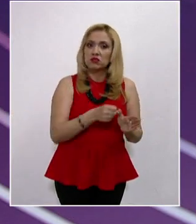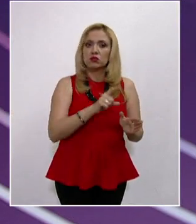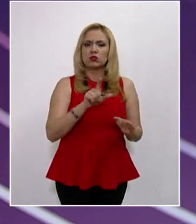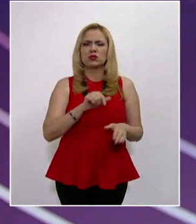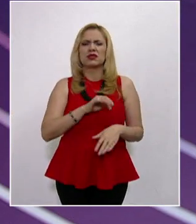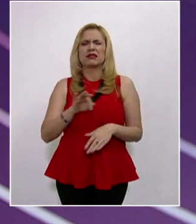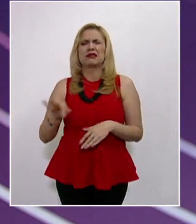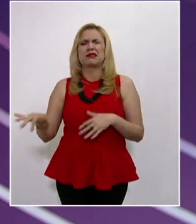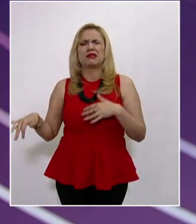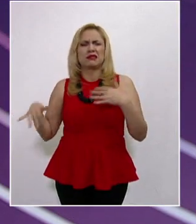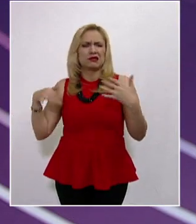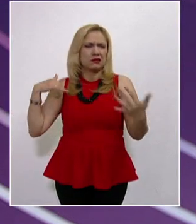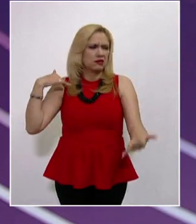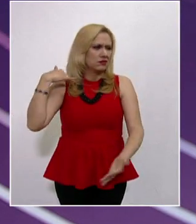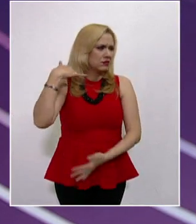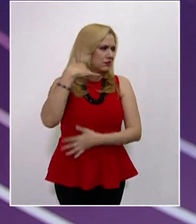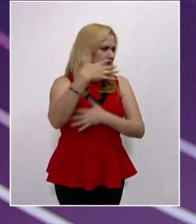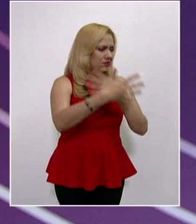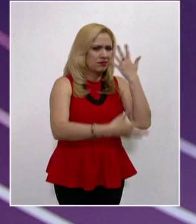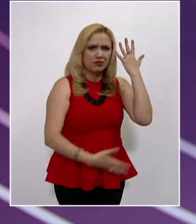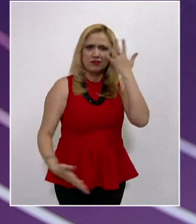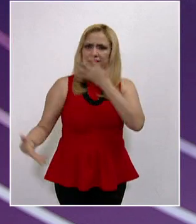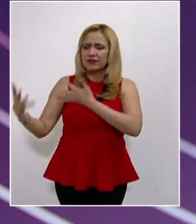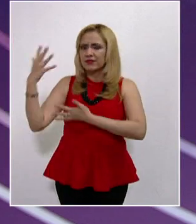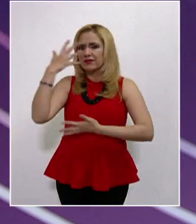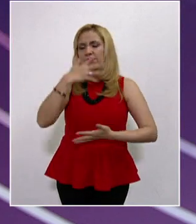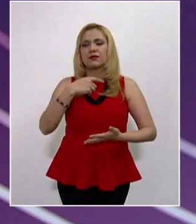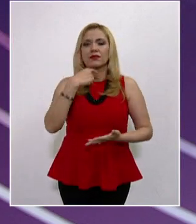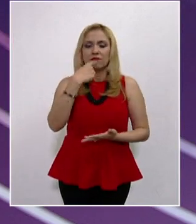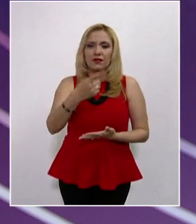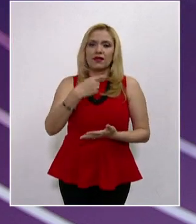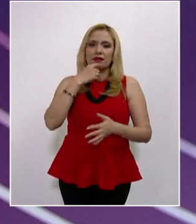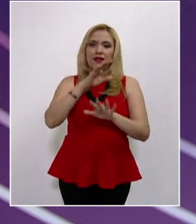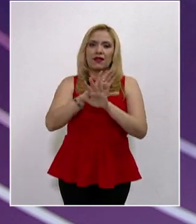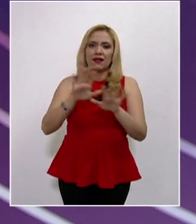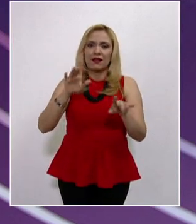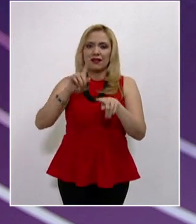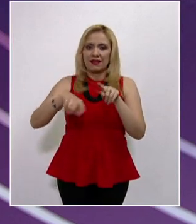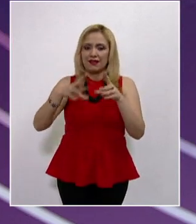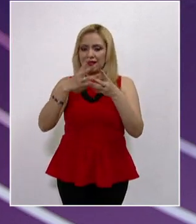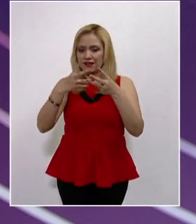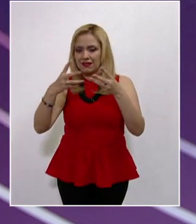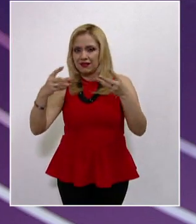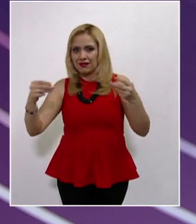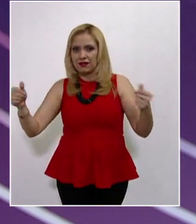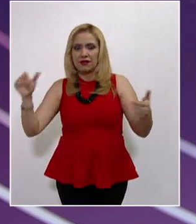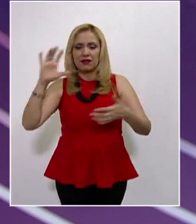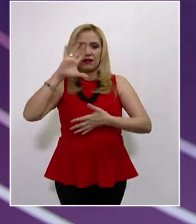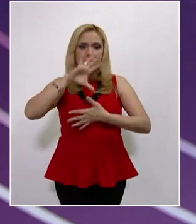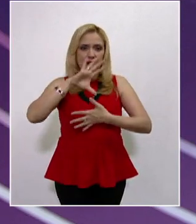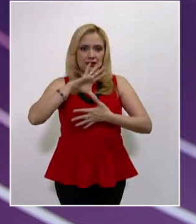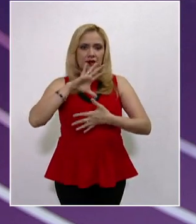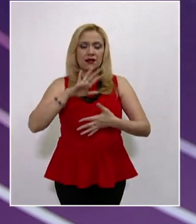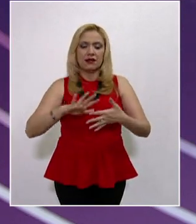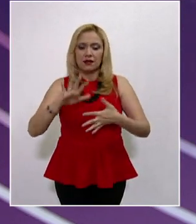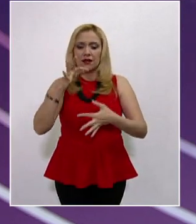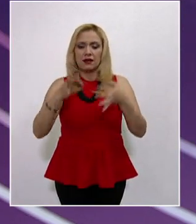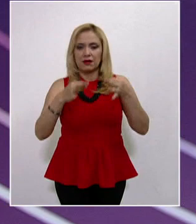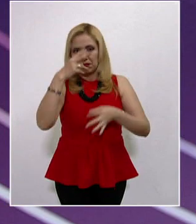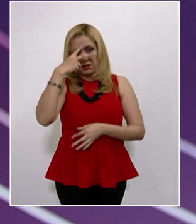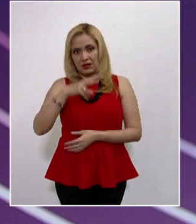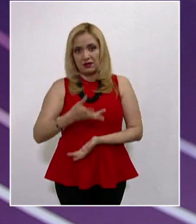empezaría a generar otra vez la confusión que hemos tratado de combatir desde el sistema interamericano y desde el sistema de impartición de justicia en